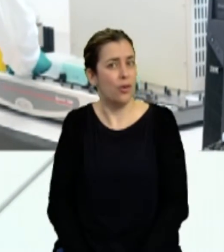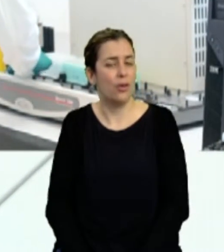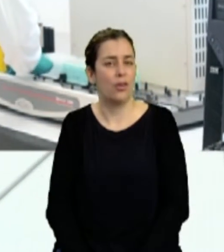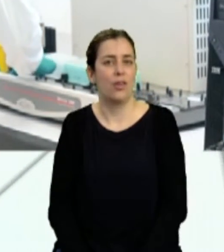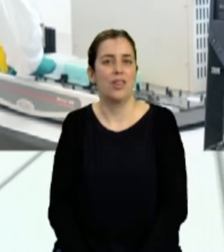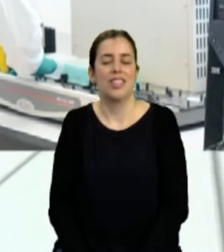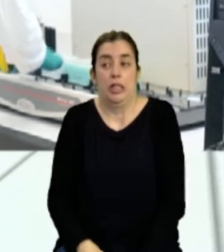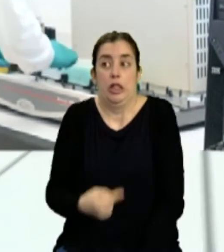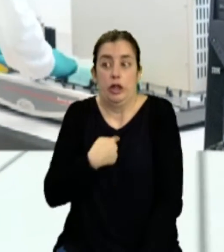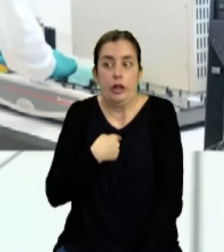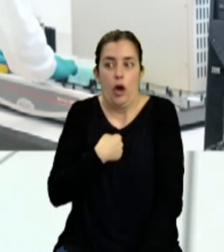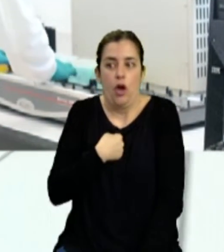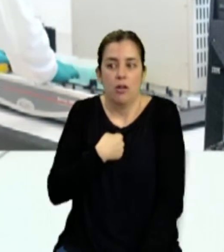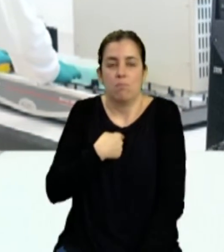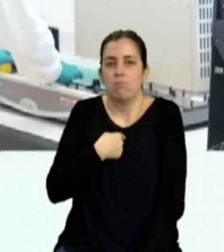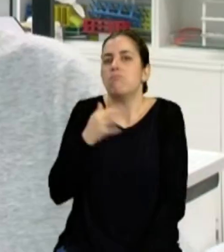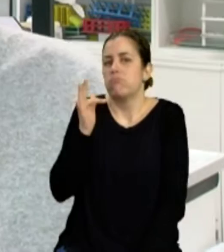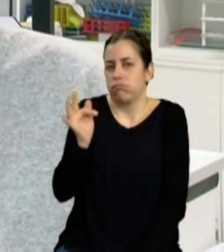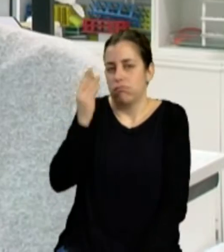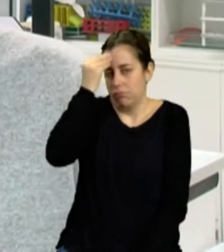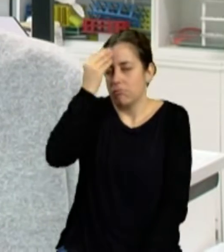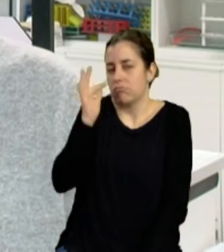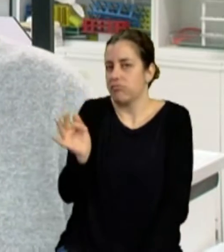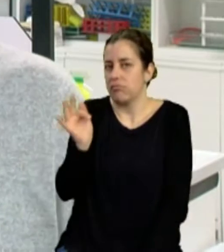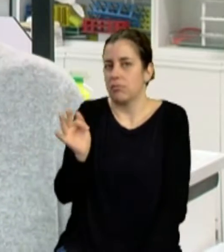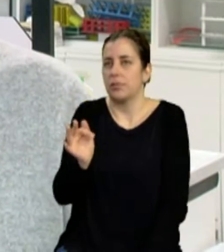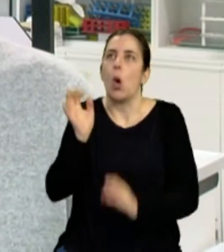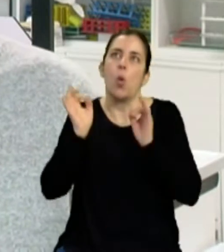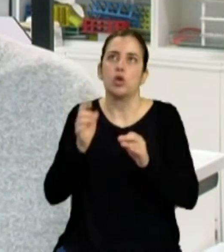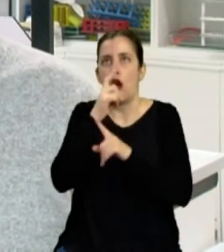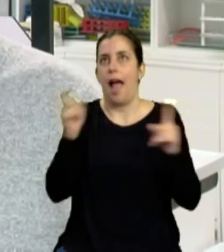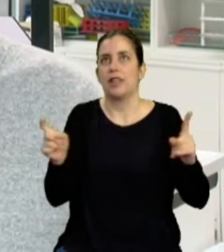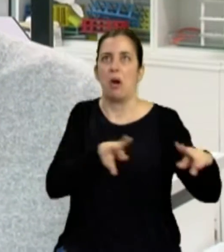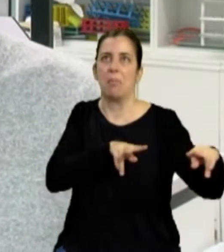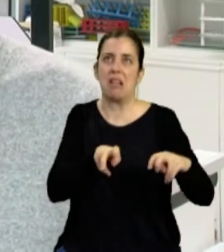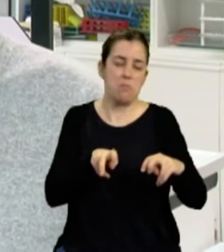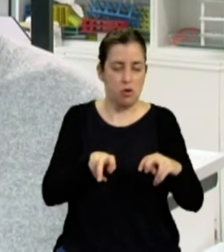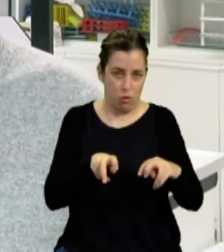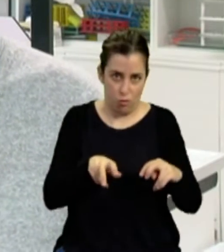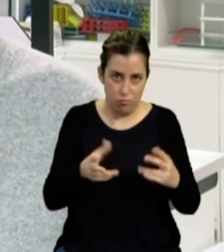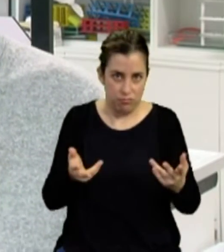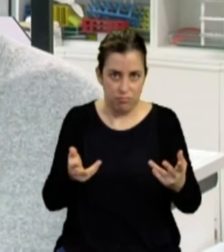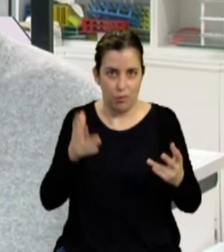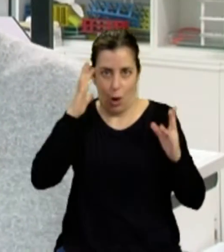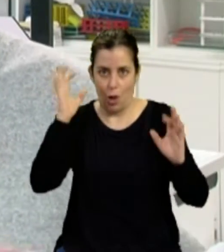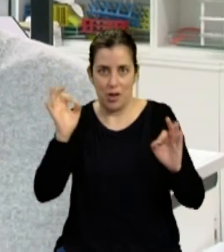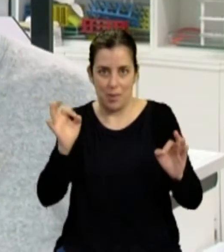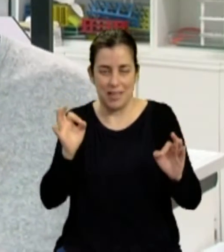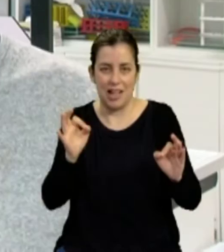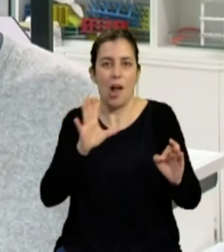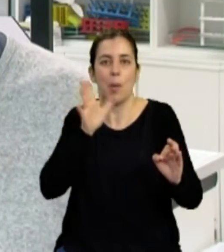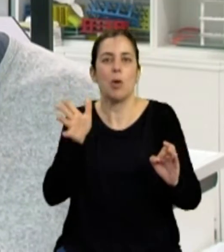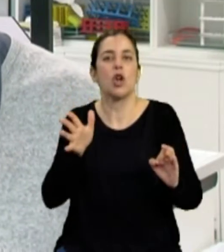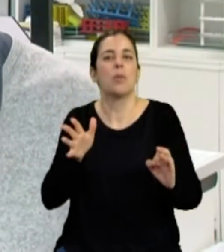Pues yo soy optimista. La verdad es que yo pienso que sí. No va a ser a principios de año, obviamente, porque estas vacunas hay que pensar que aparte de una vez que se